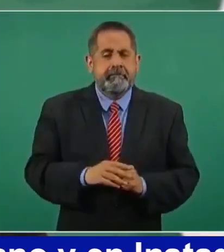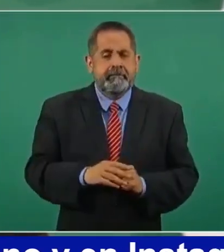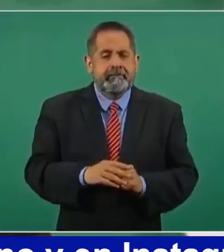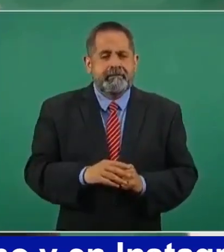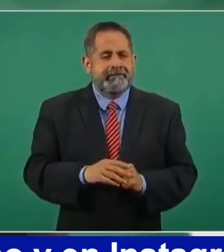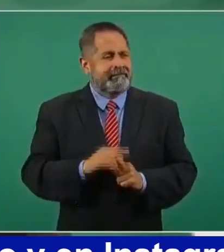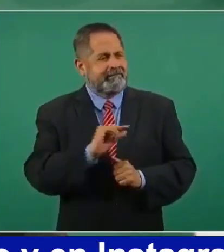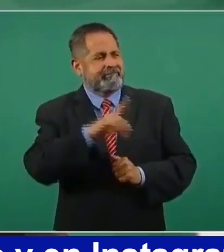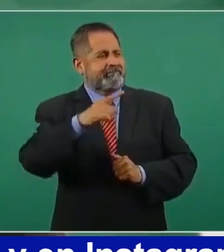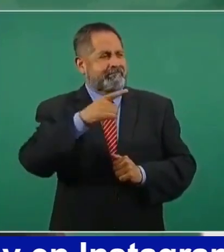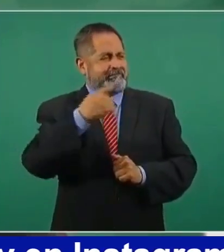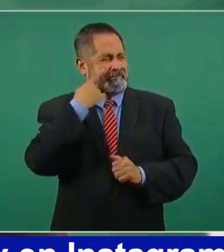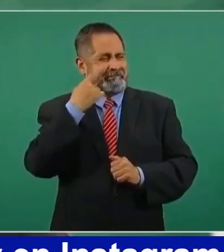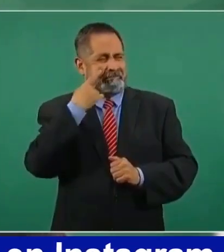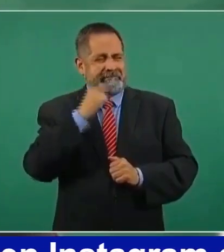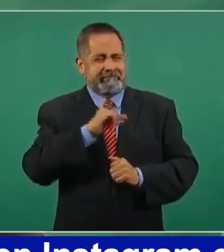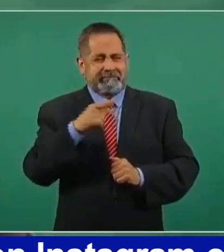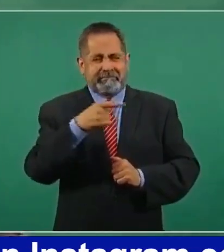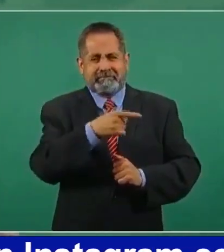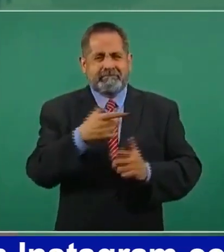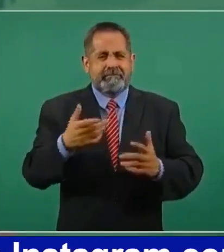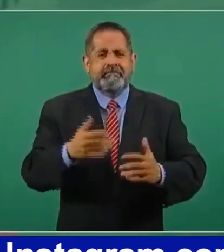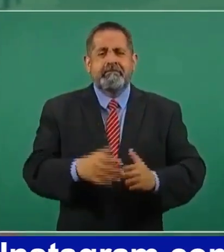de las más mencionadas.